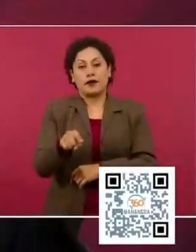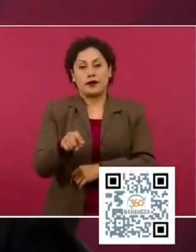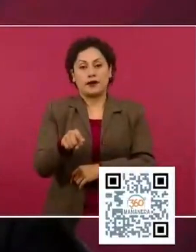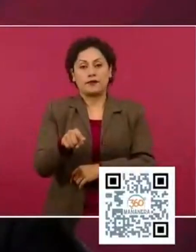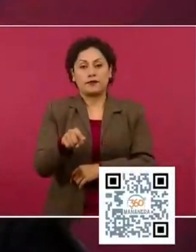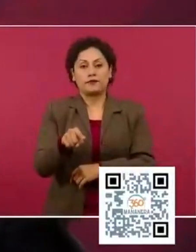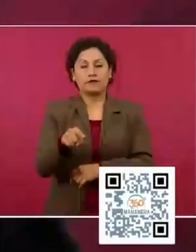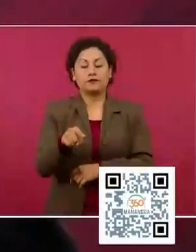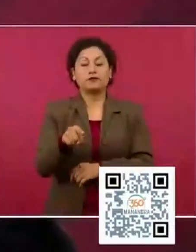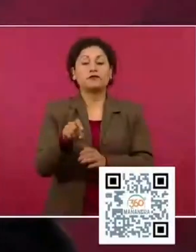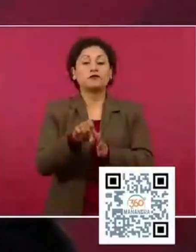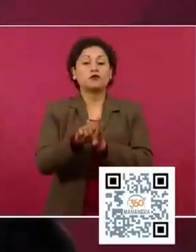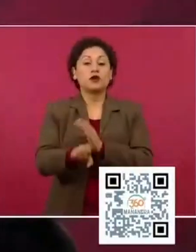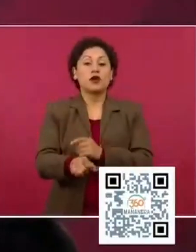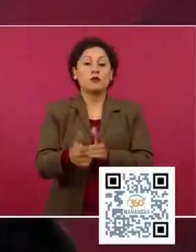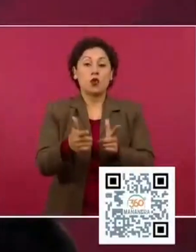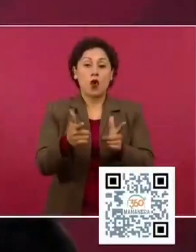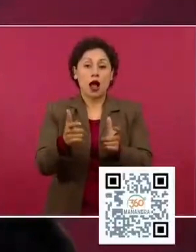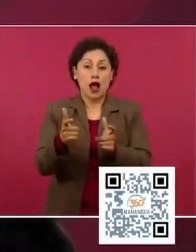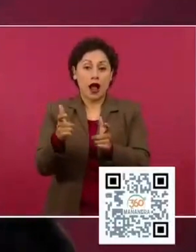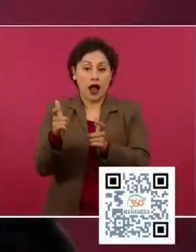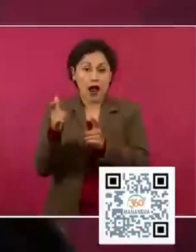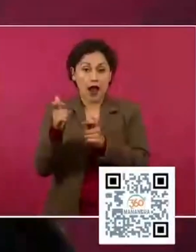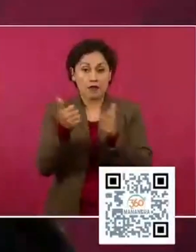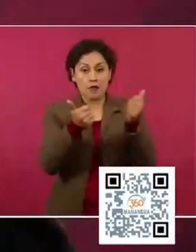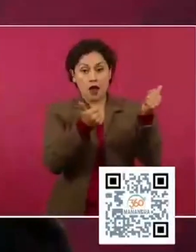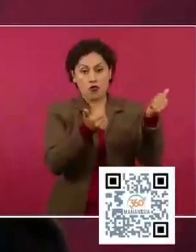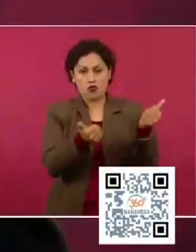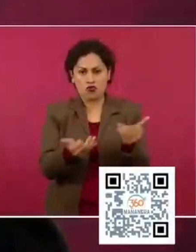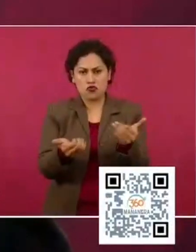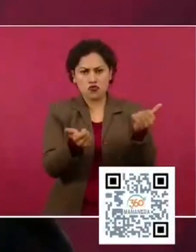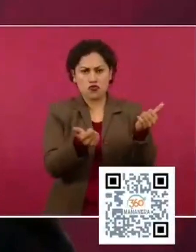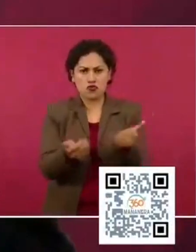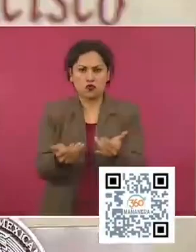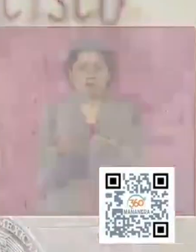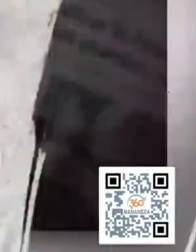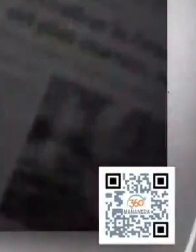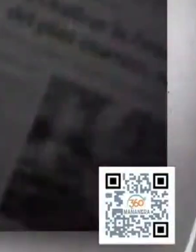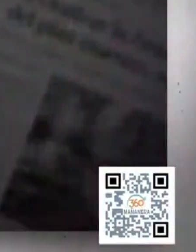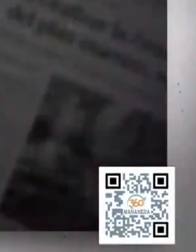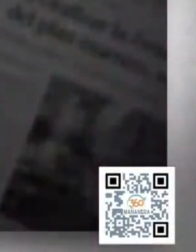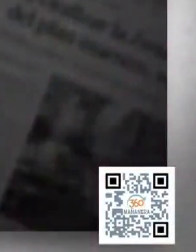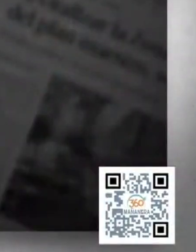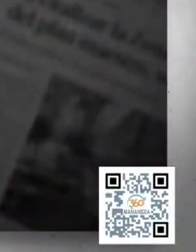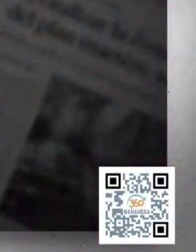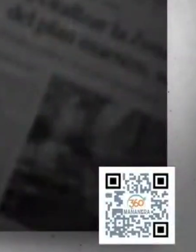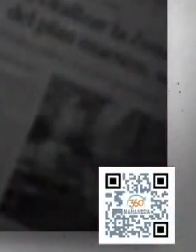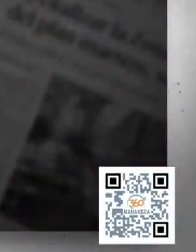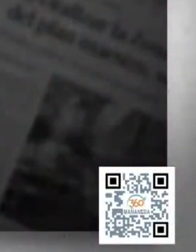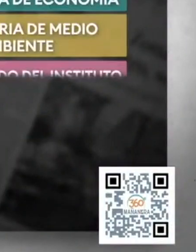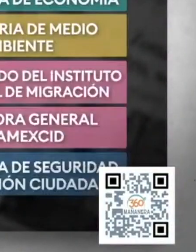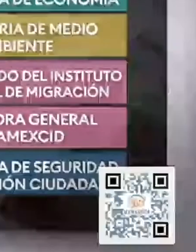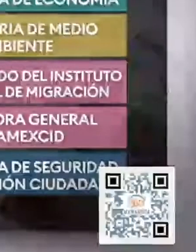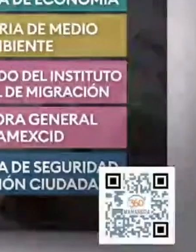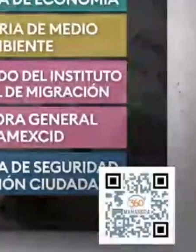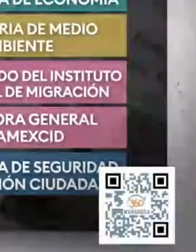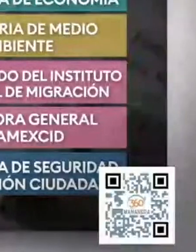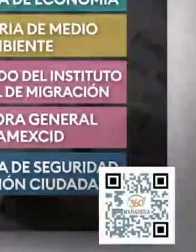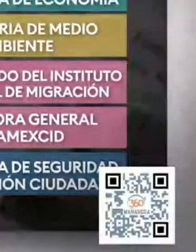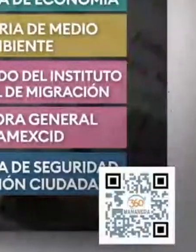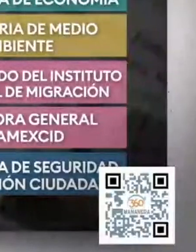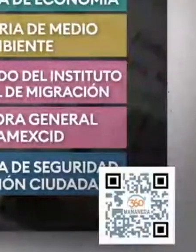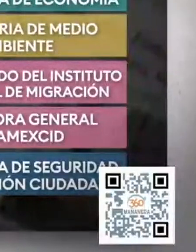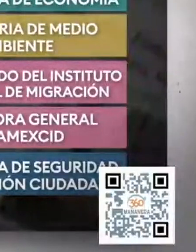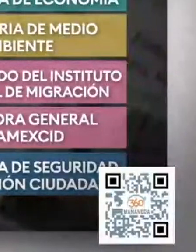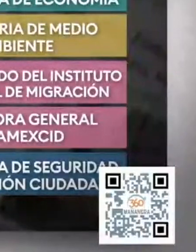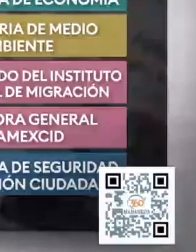río de armas que tenemos hacia nuestro país ahí tenemos Quienes estarán